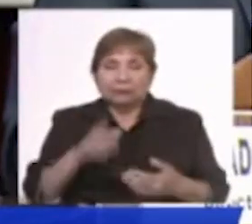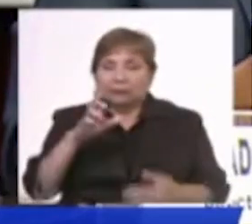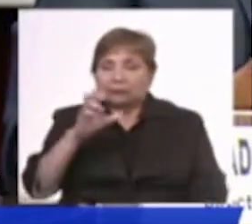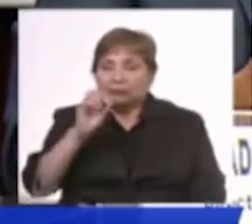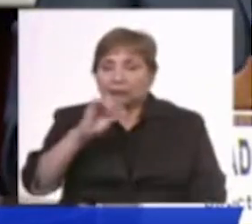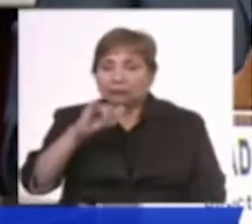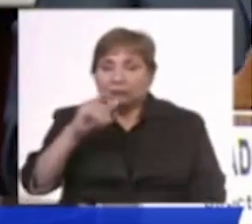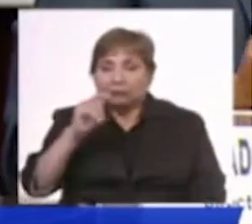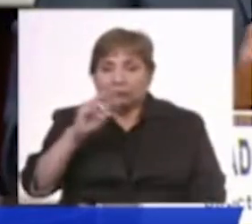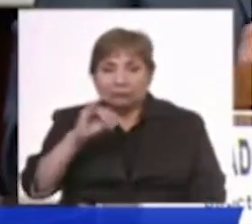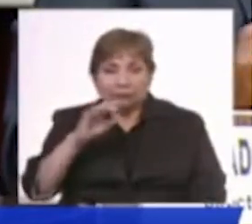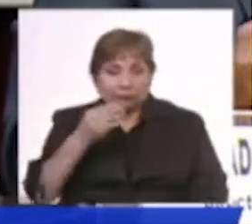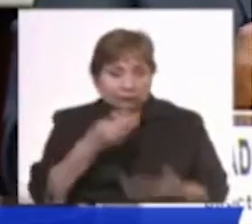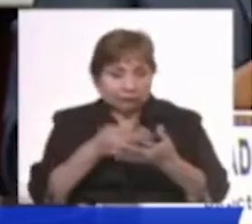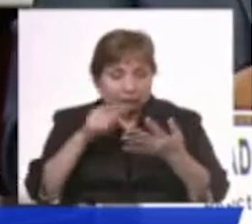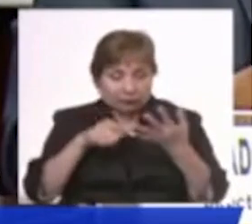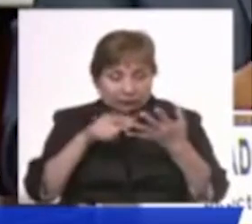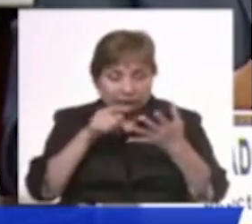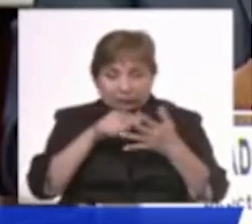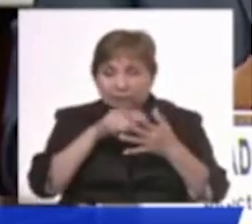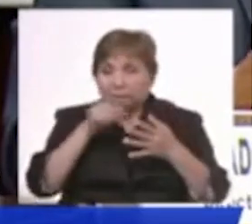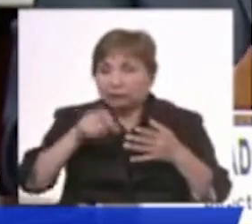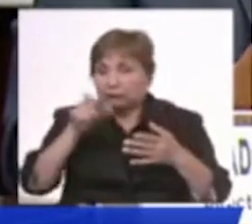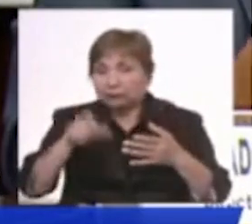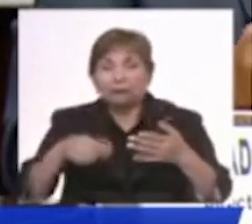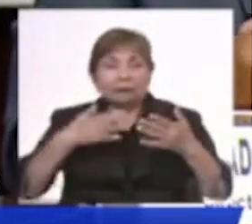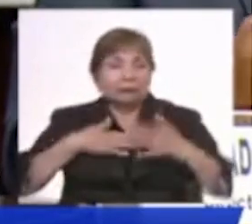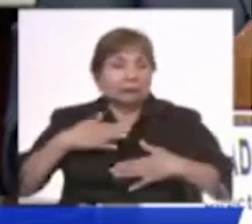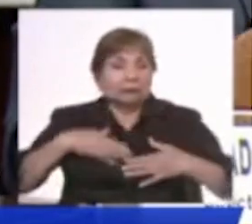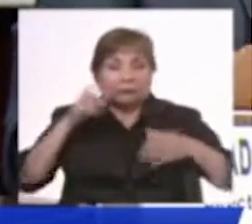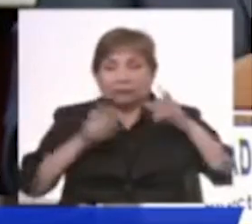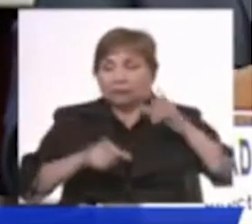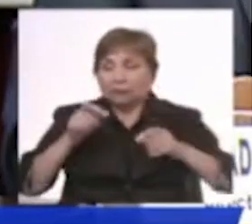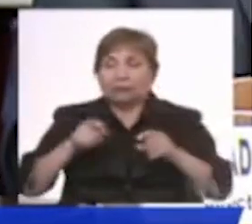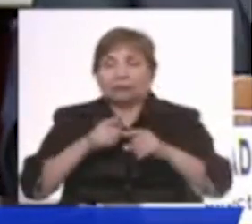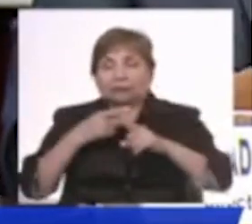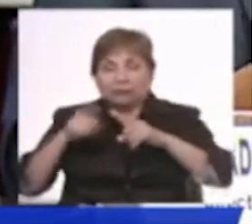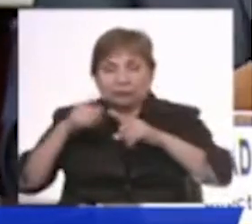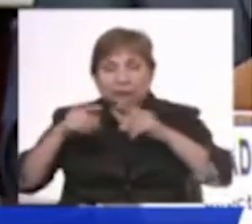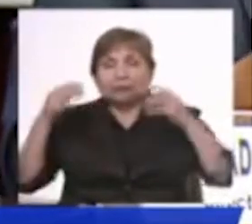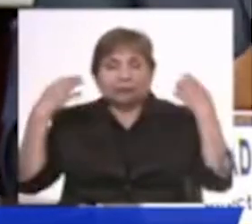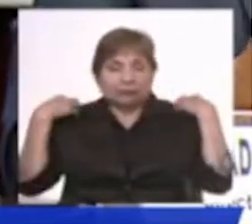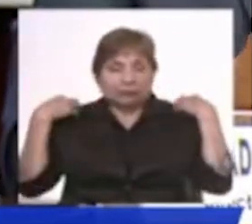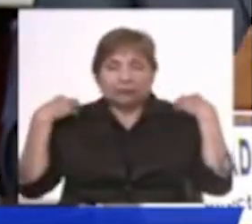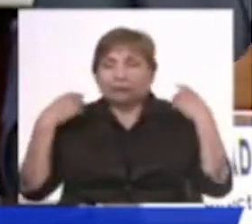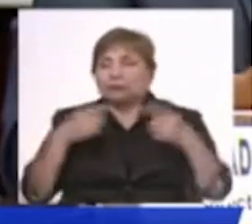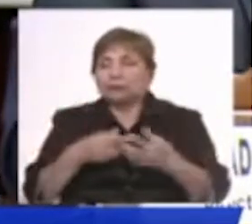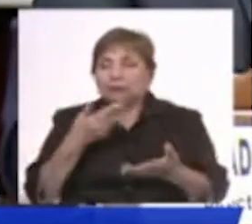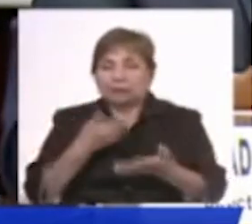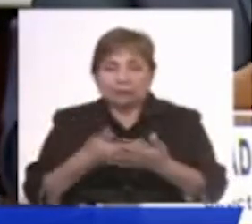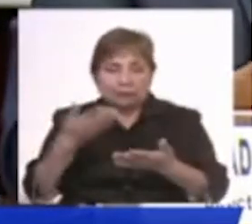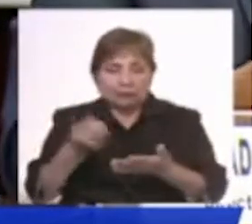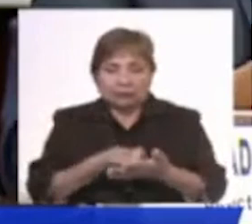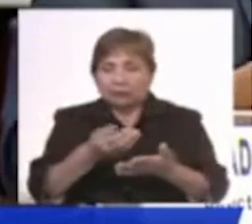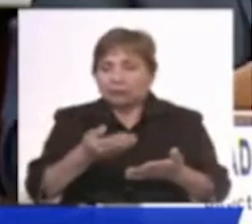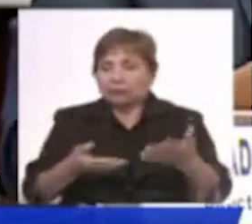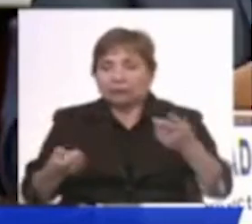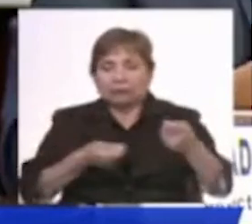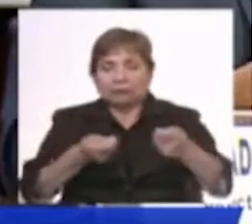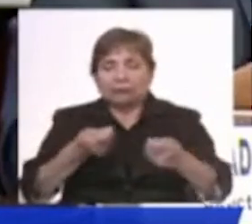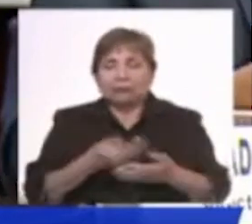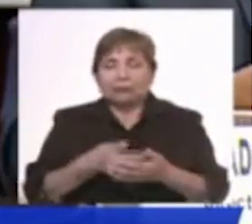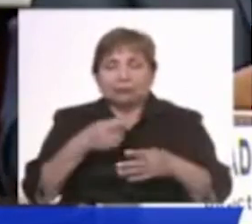Logística, la Oficina de Recursos Humanos y otras oficinas relacionadas a la compra,